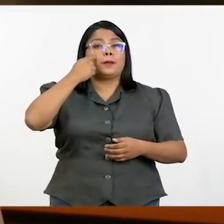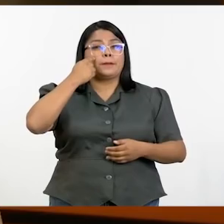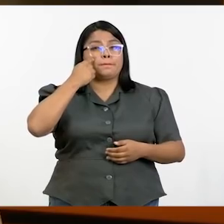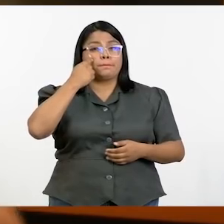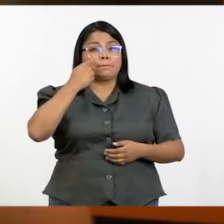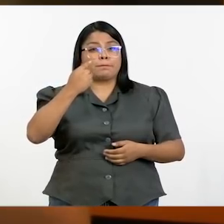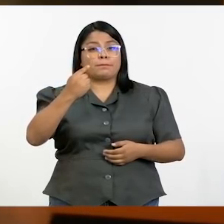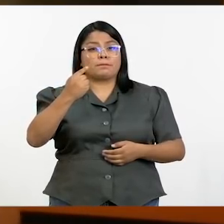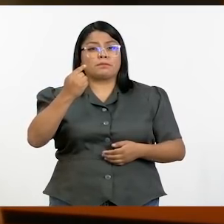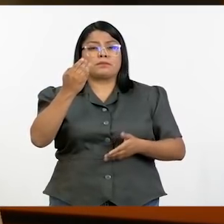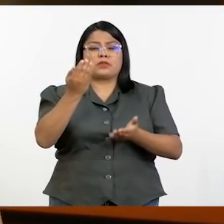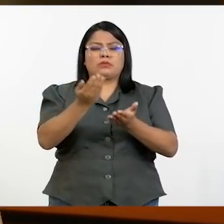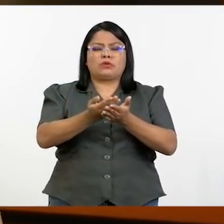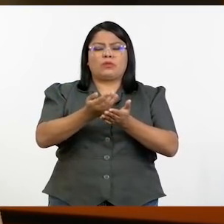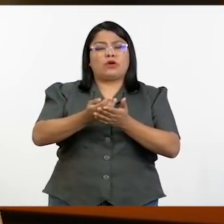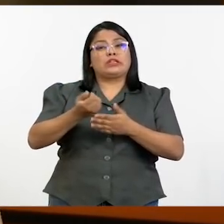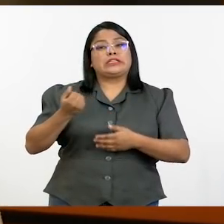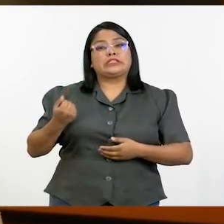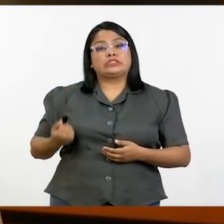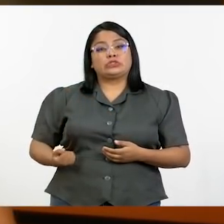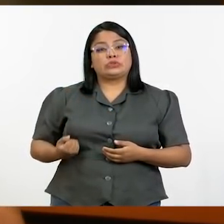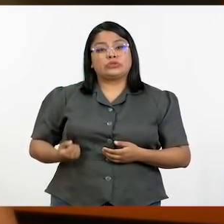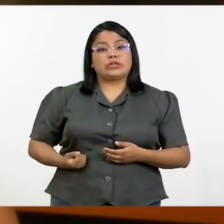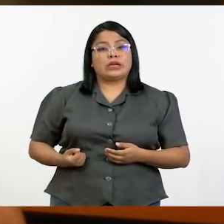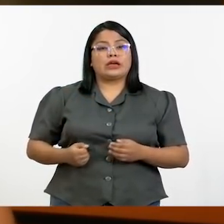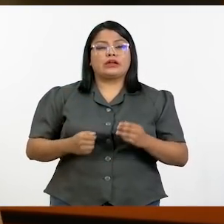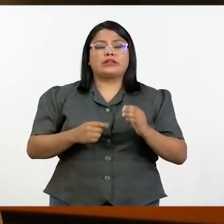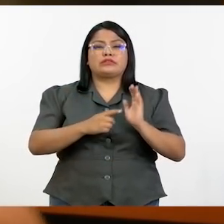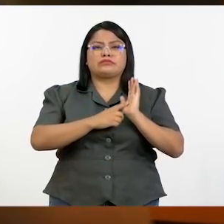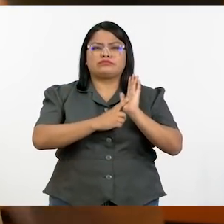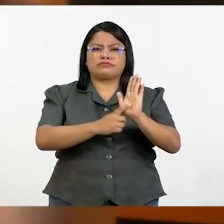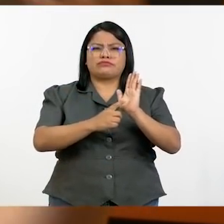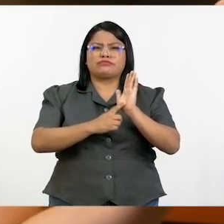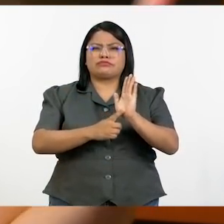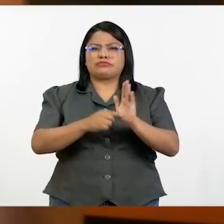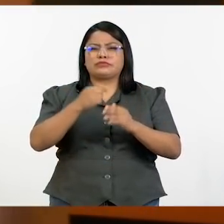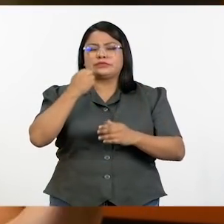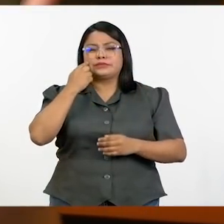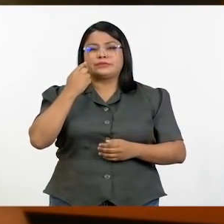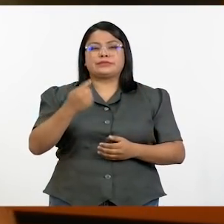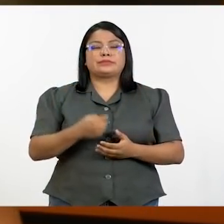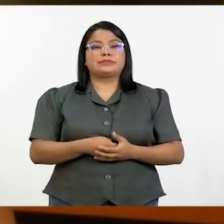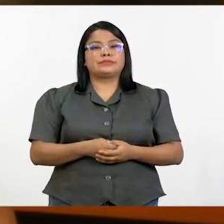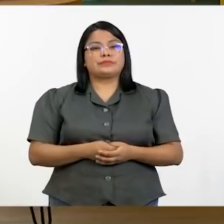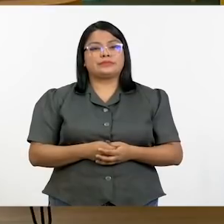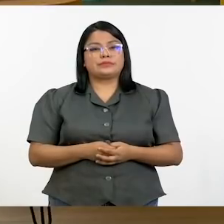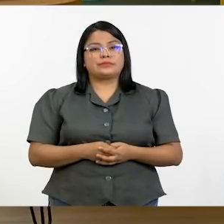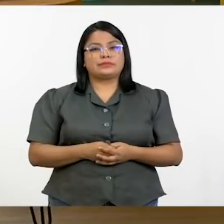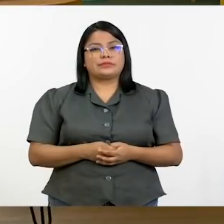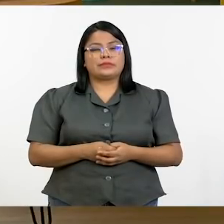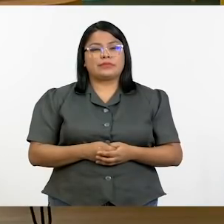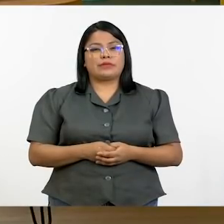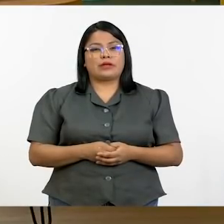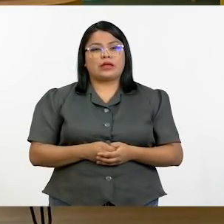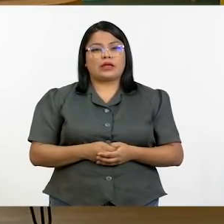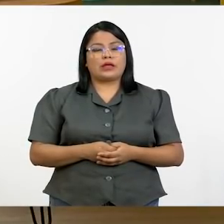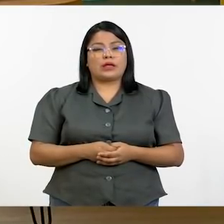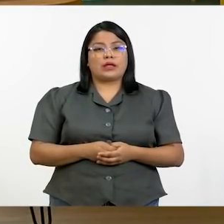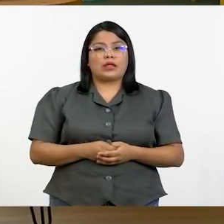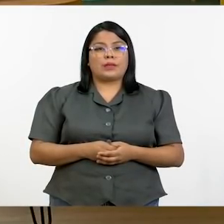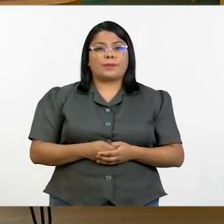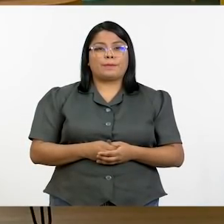encuentra un apartado que le propone a los estudiantes crear un producto textual. ¿Qué puede decirme acerca de este apartado?